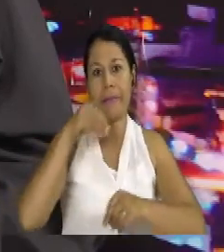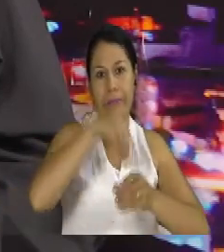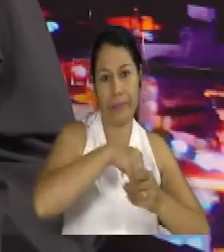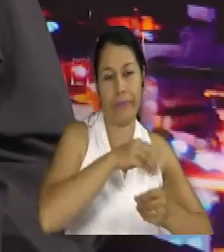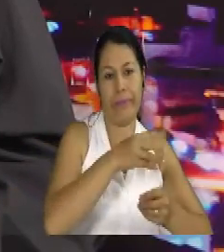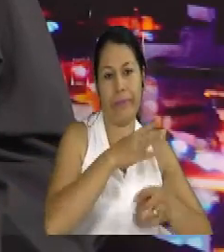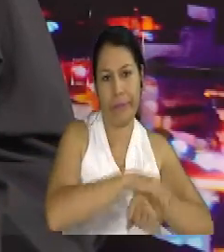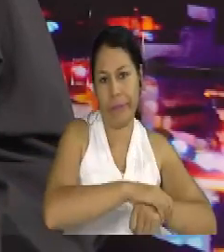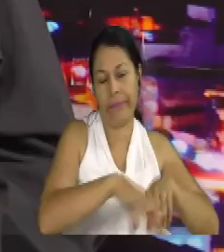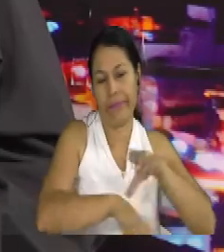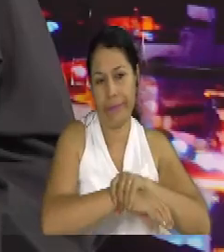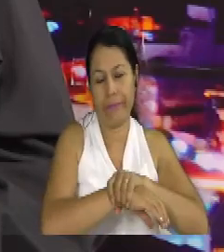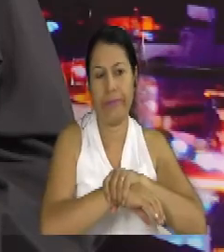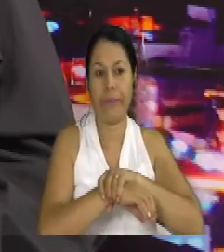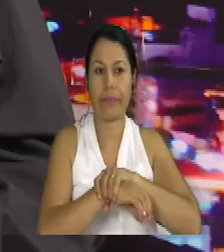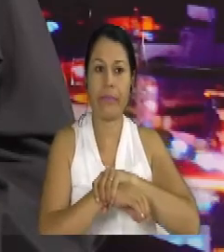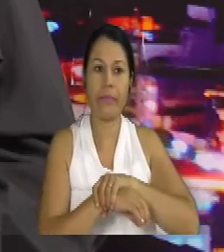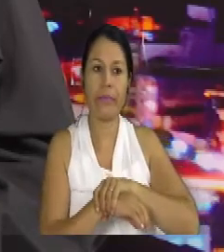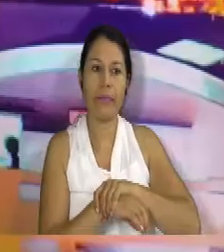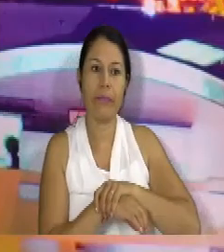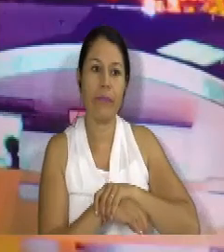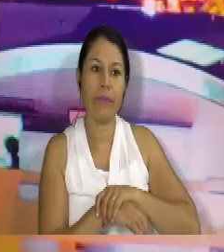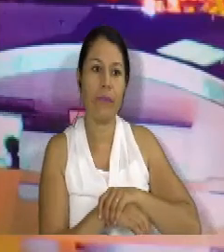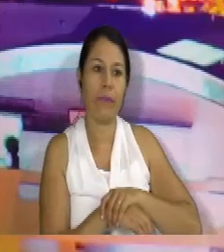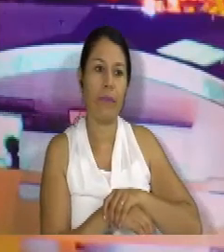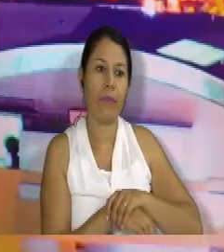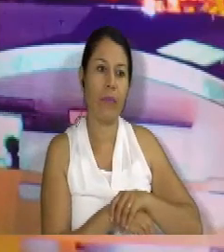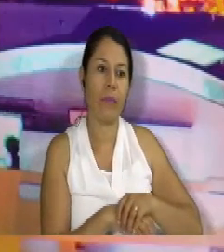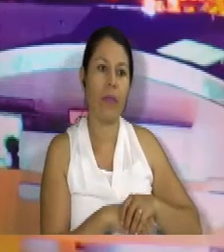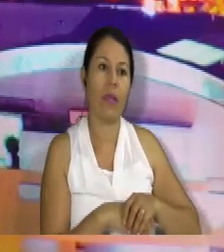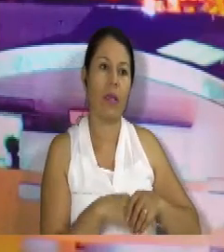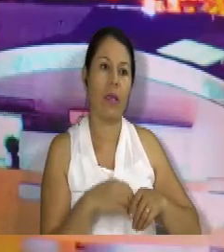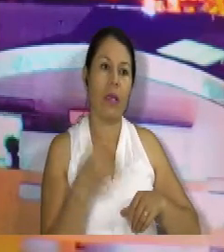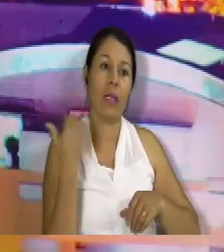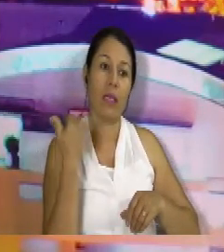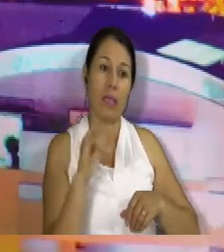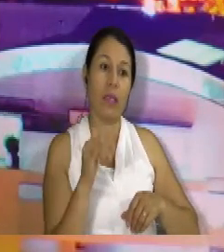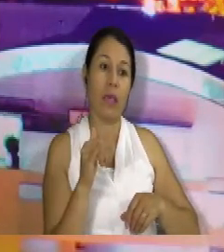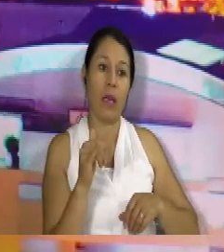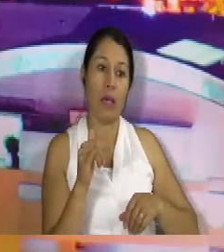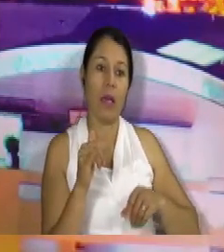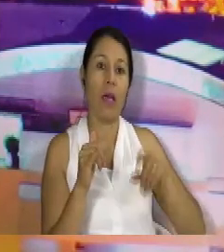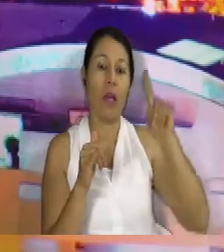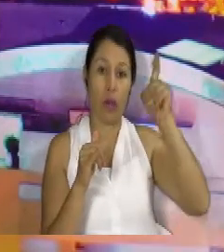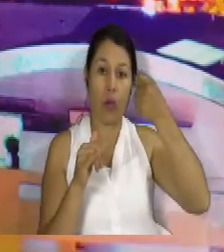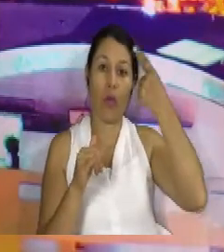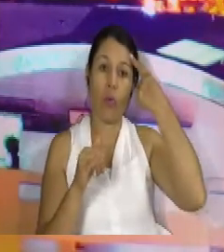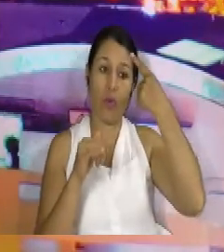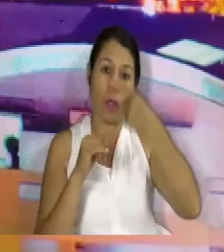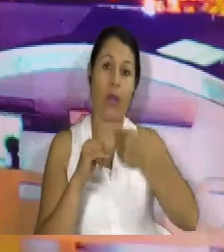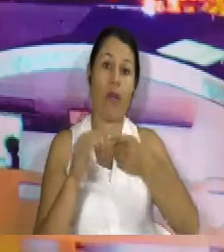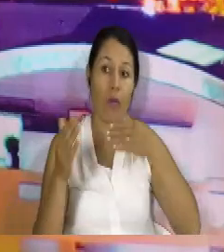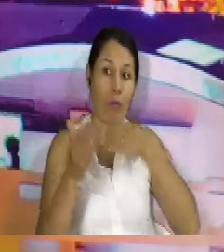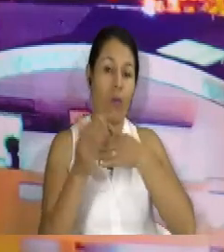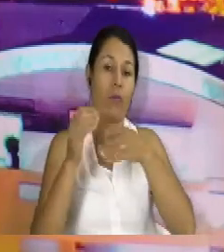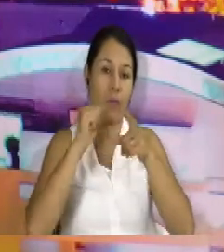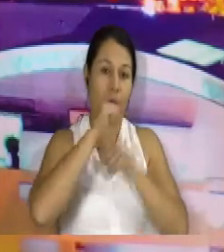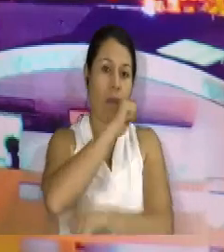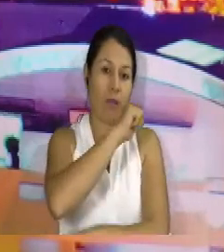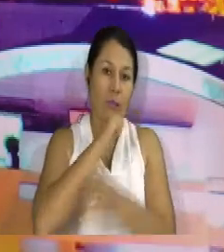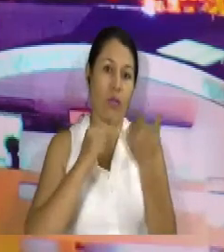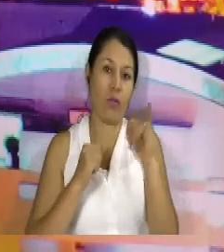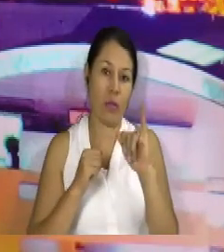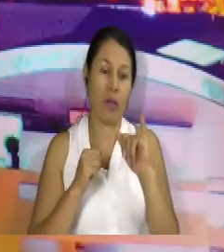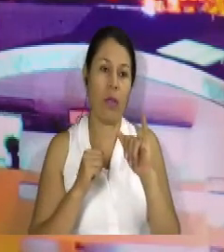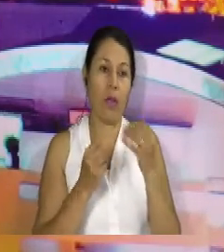un ya en segunda instancia fue condenado el Estado colombiano? ¿Qué dijo el Estado? El Consejo de